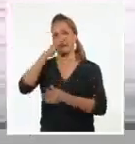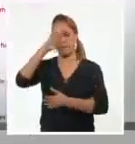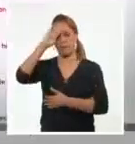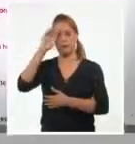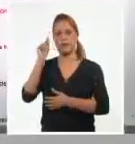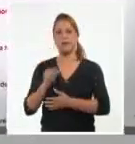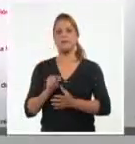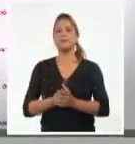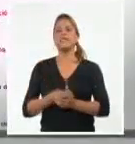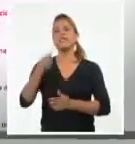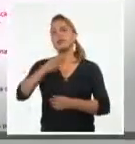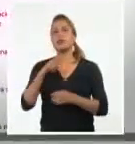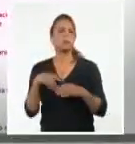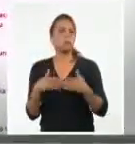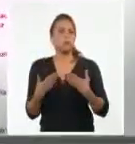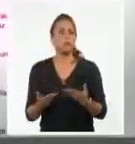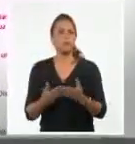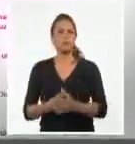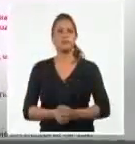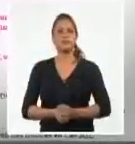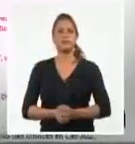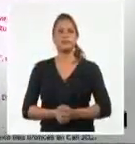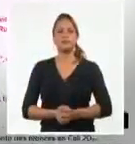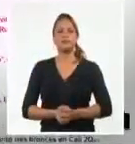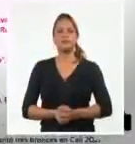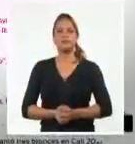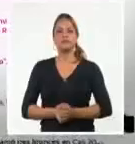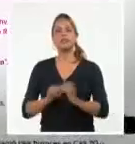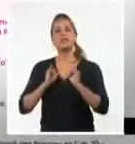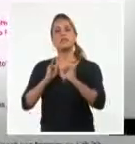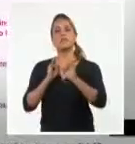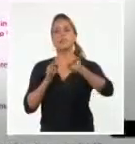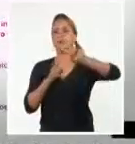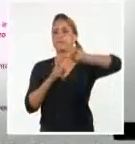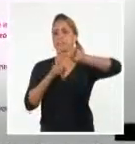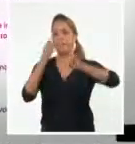y qué derechos garantiza. Cristina Escobar, Sistema Informativo de la Televisión Cubana.